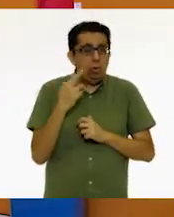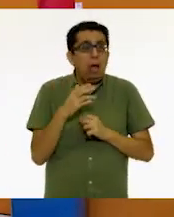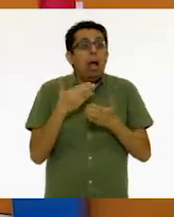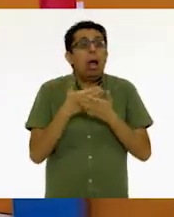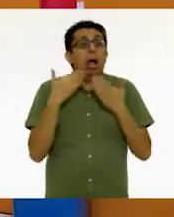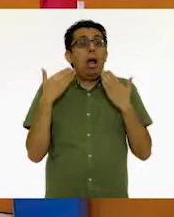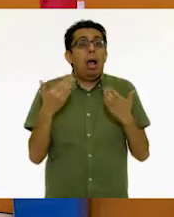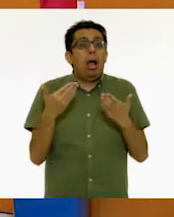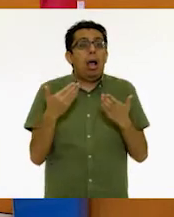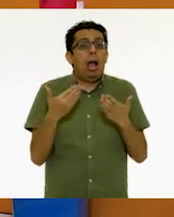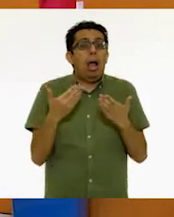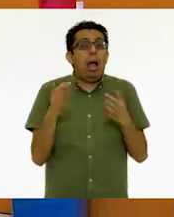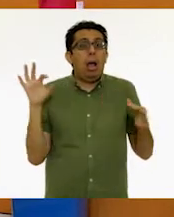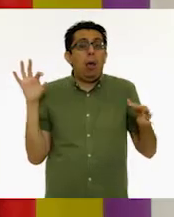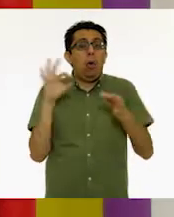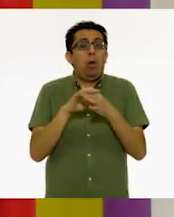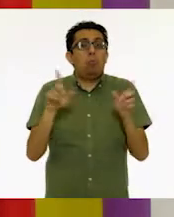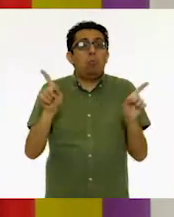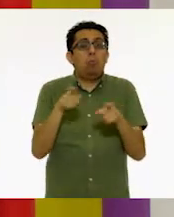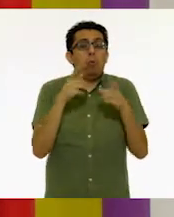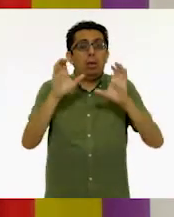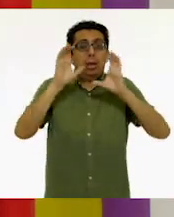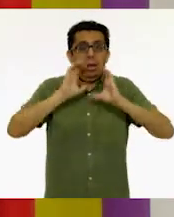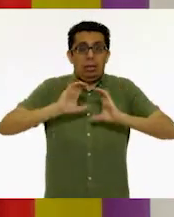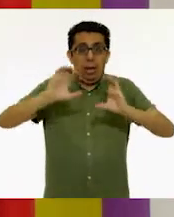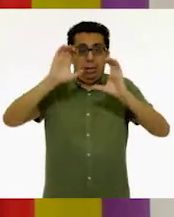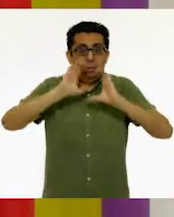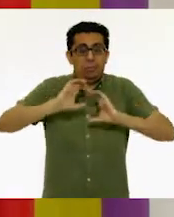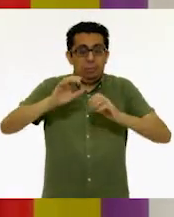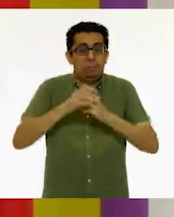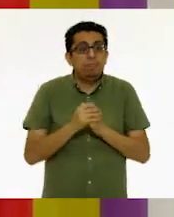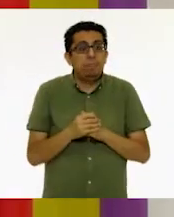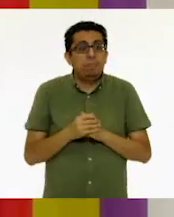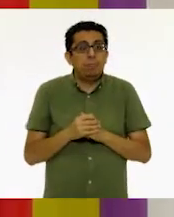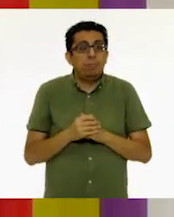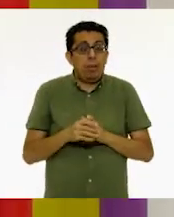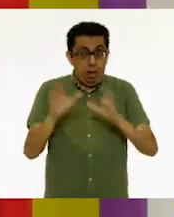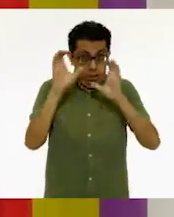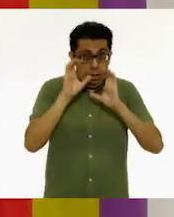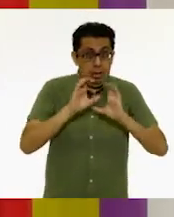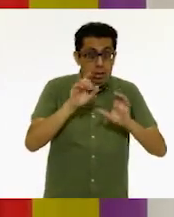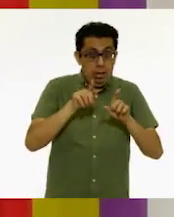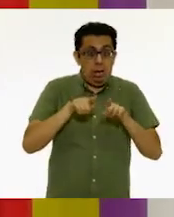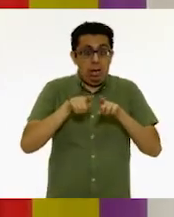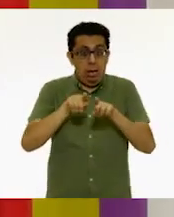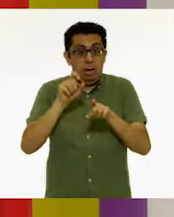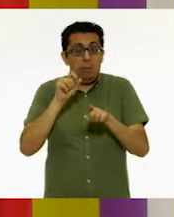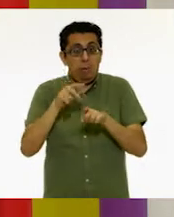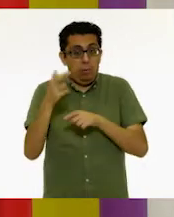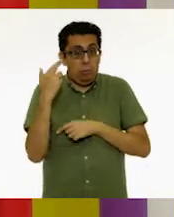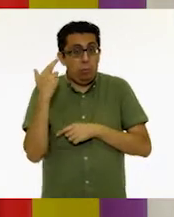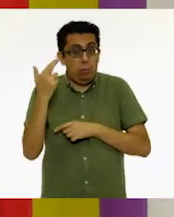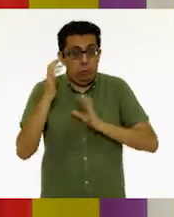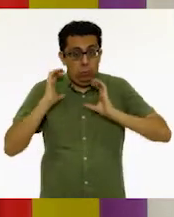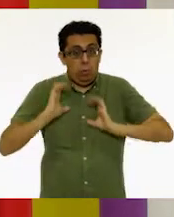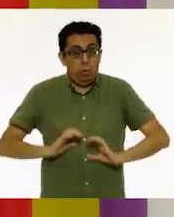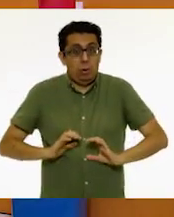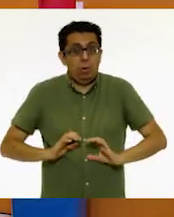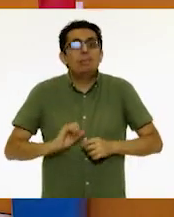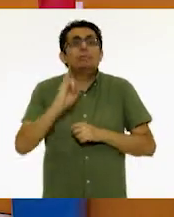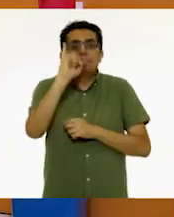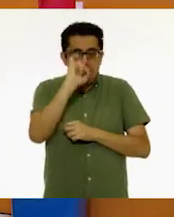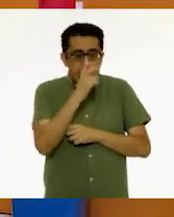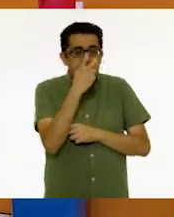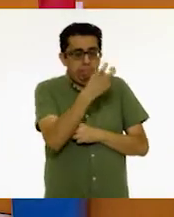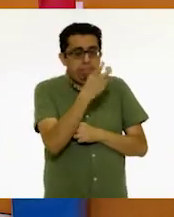una pequeñísima canción. ¿Con una canción? Ah, ¿vamos a cantar y hacer sonidos? Uh-huh. Muy bien. Ah, sí,